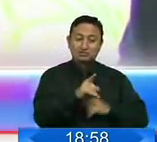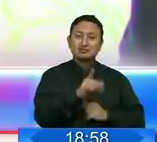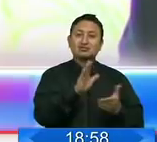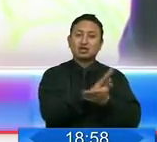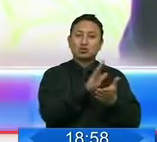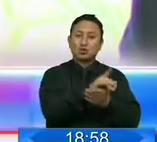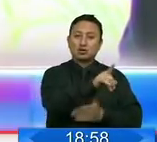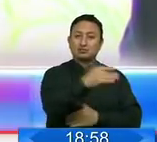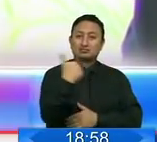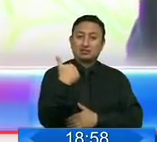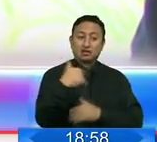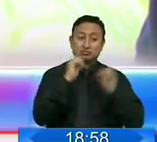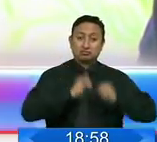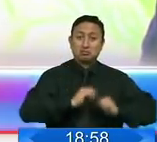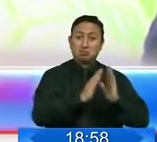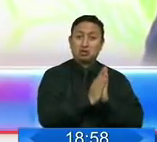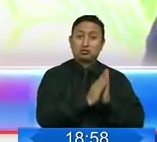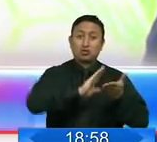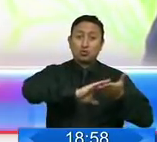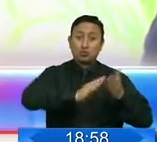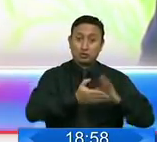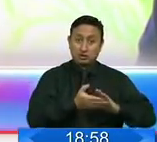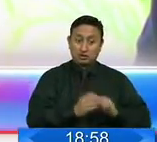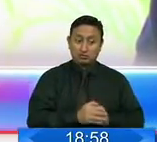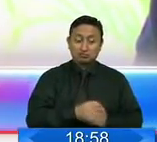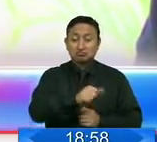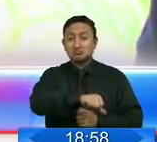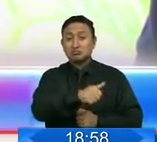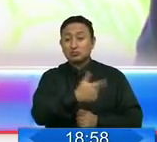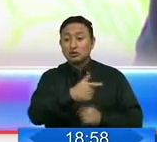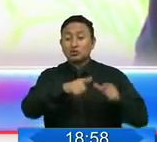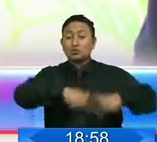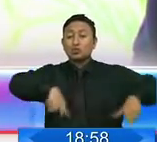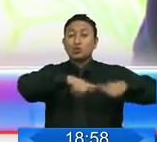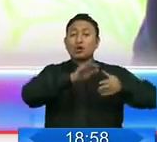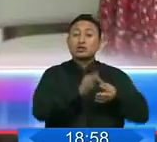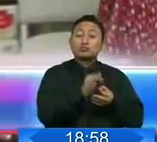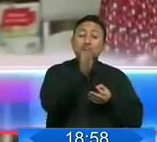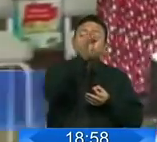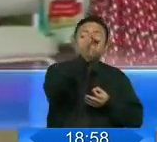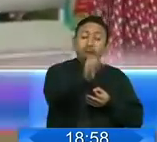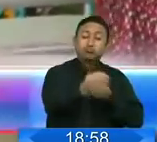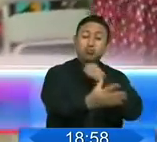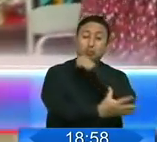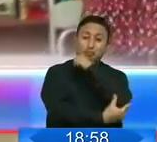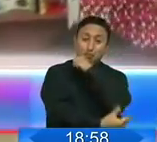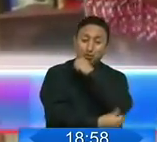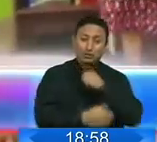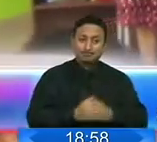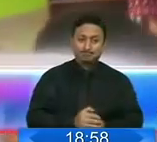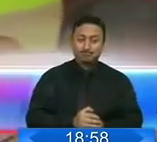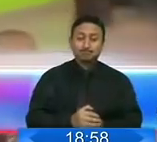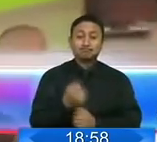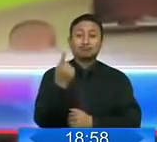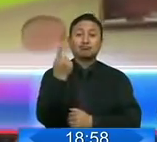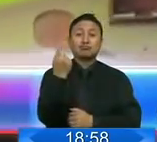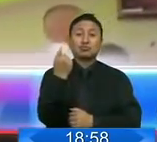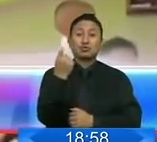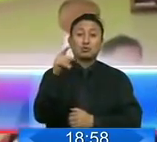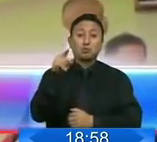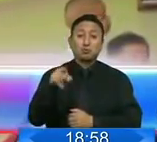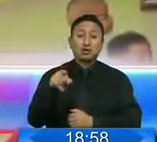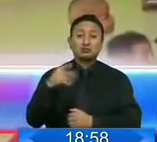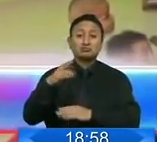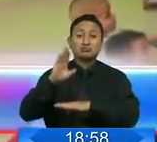con el pedido de la comunidad y a las que se encuentren en las zonas rurales más pobres. Y que las 11.000 notificaciones por la terminación de